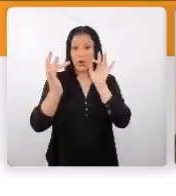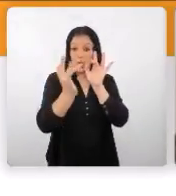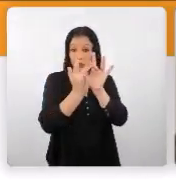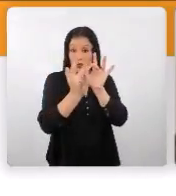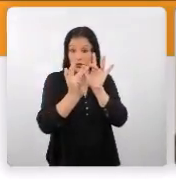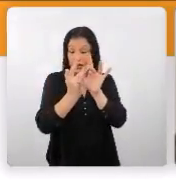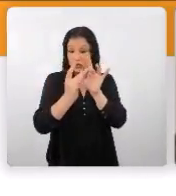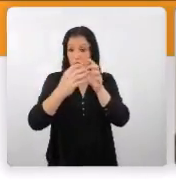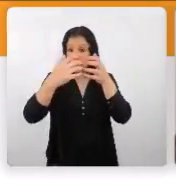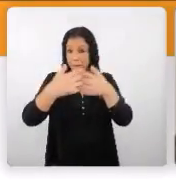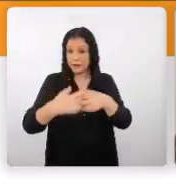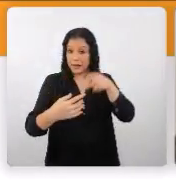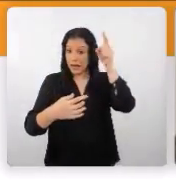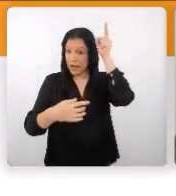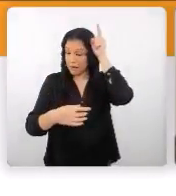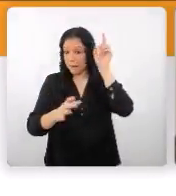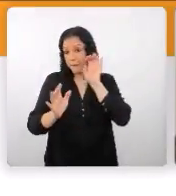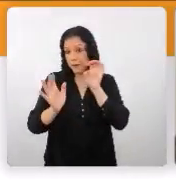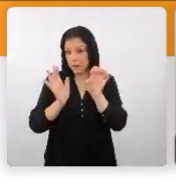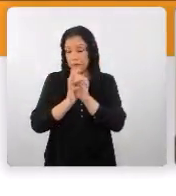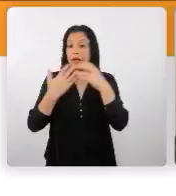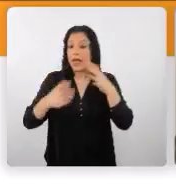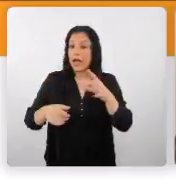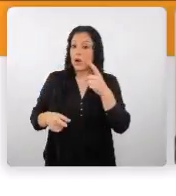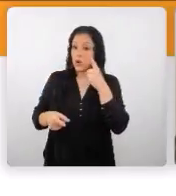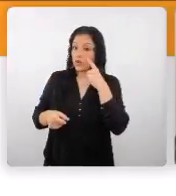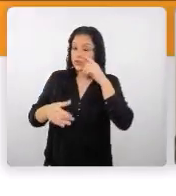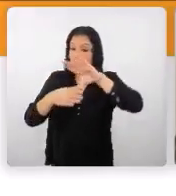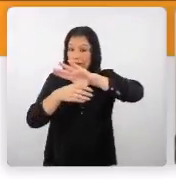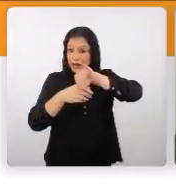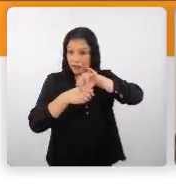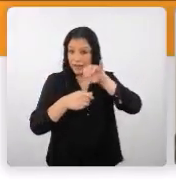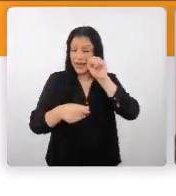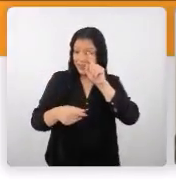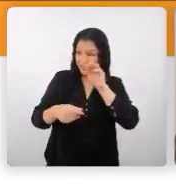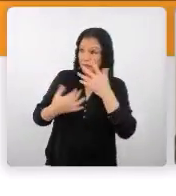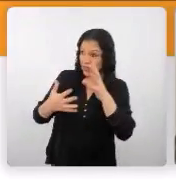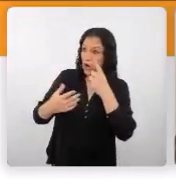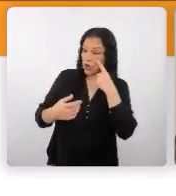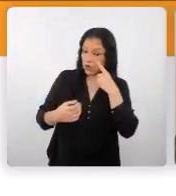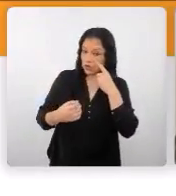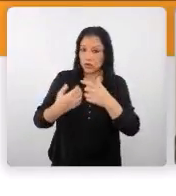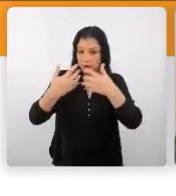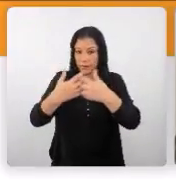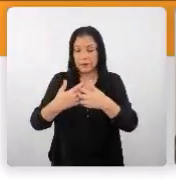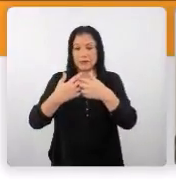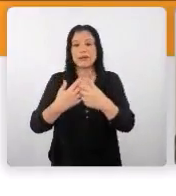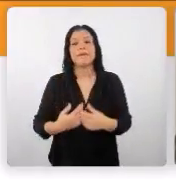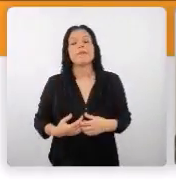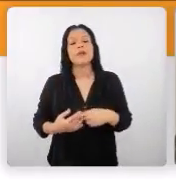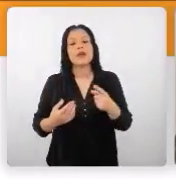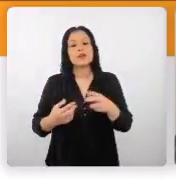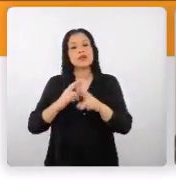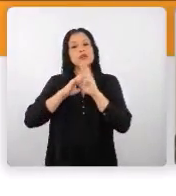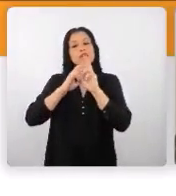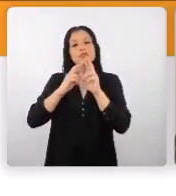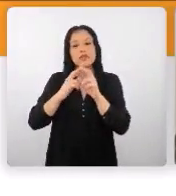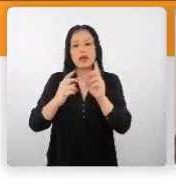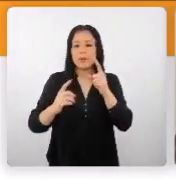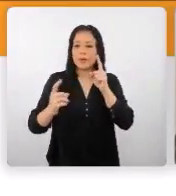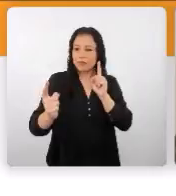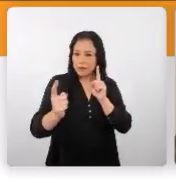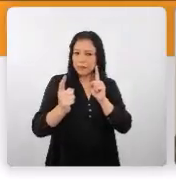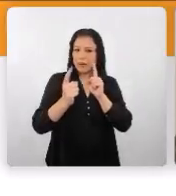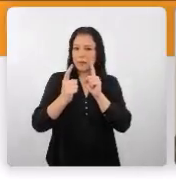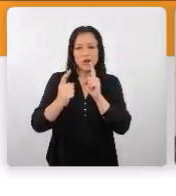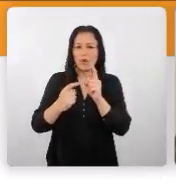un operador alemán, por ejemplo, que ha conocido en la feria ITB, y los resultados de los primeros acercamientos no